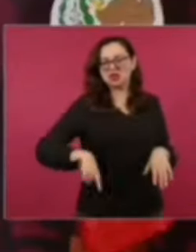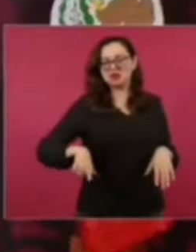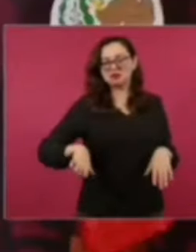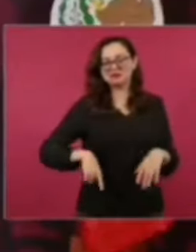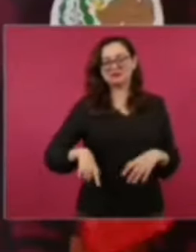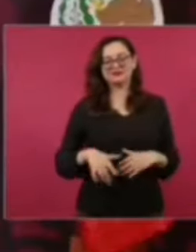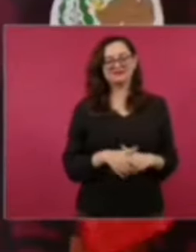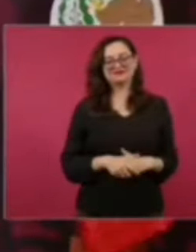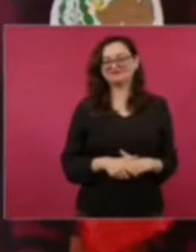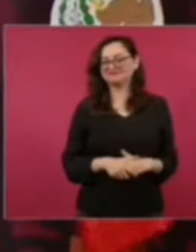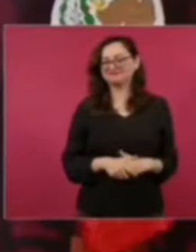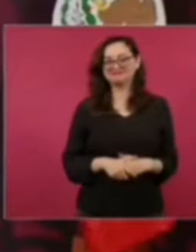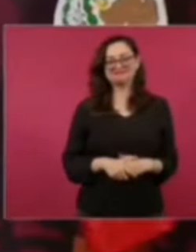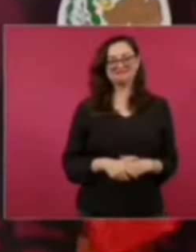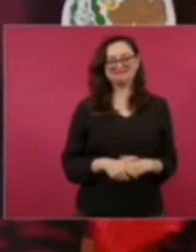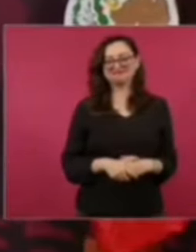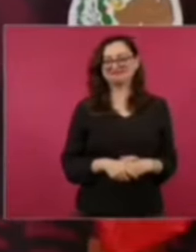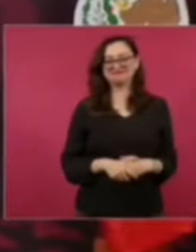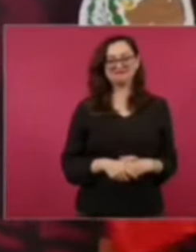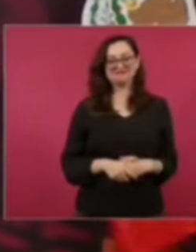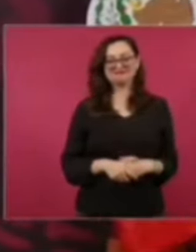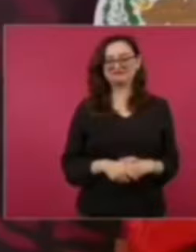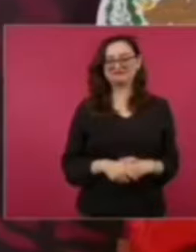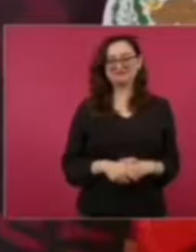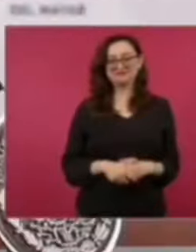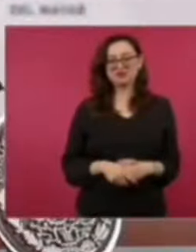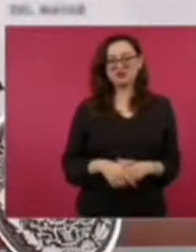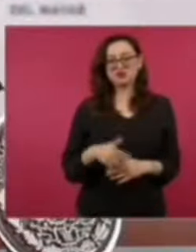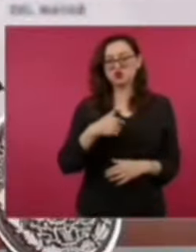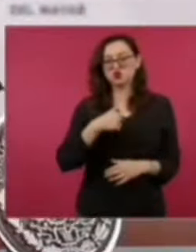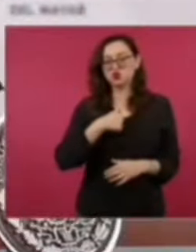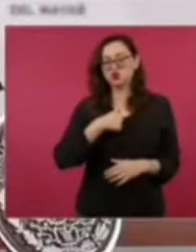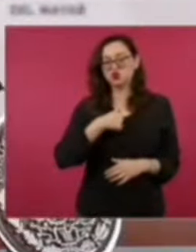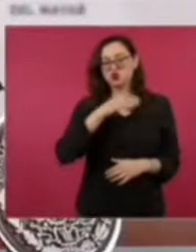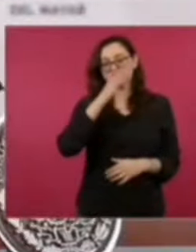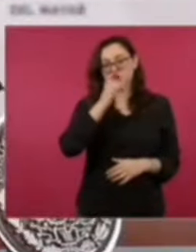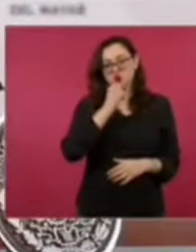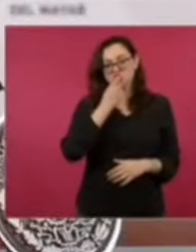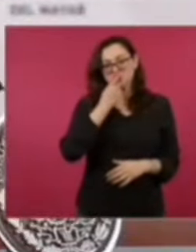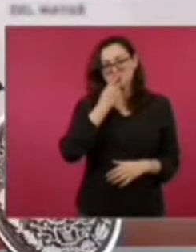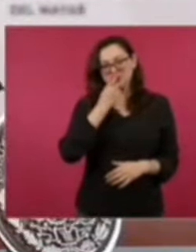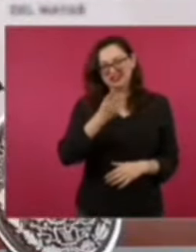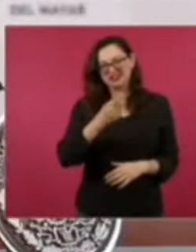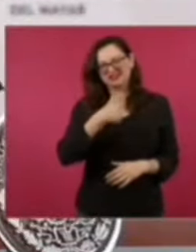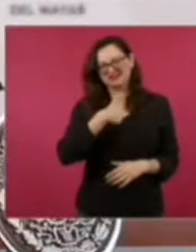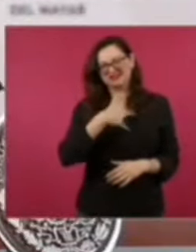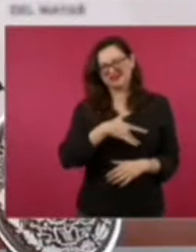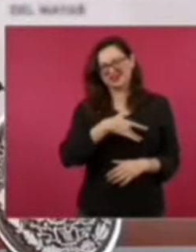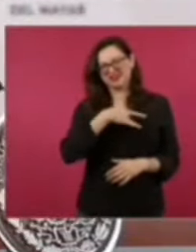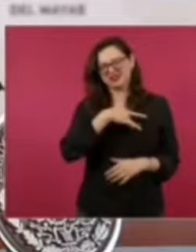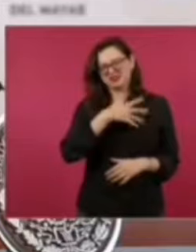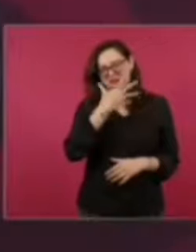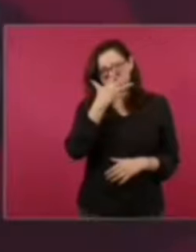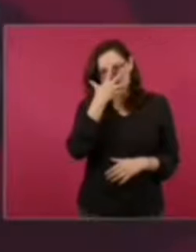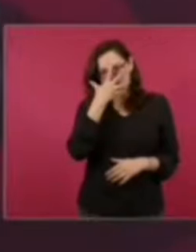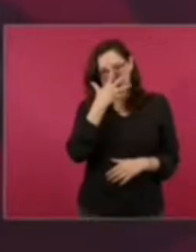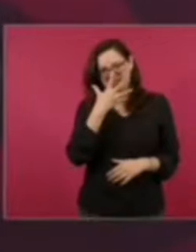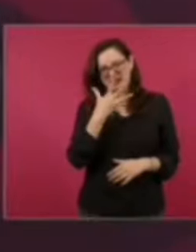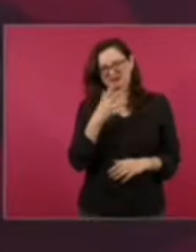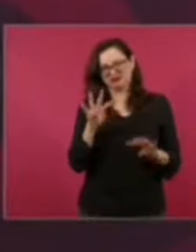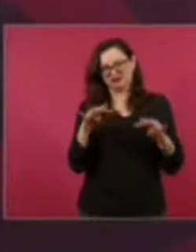No, no les puedo decir aquí porque me da pena y además no debo hacerlo,